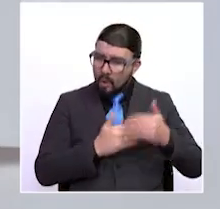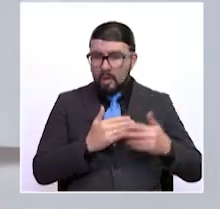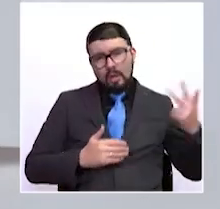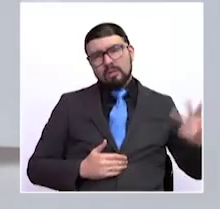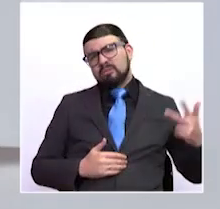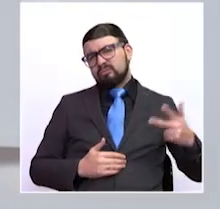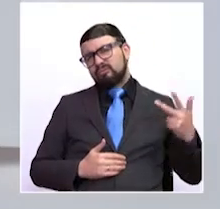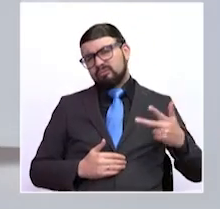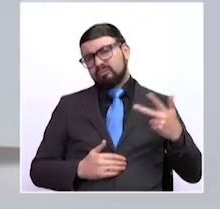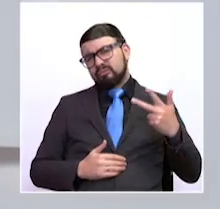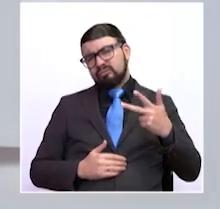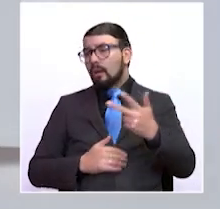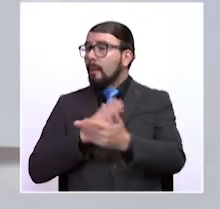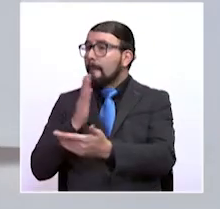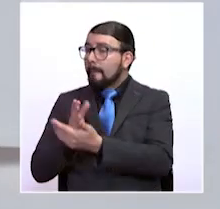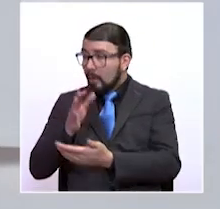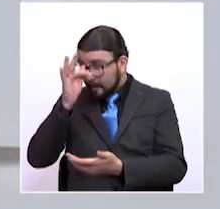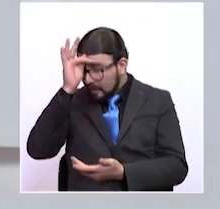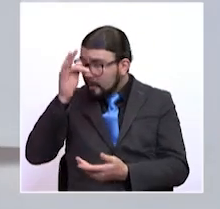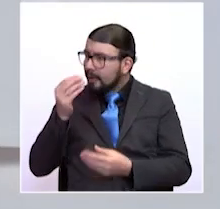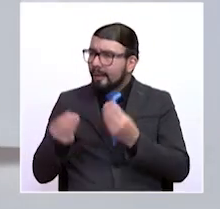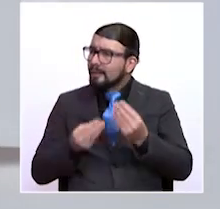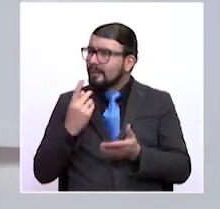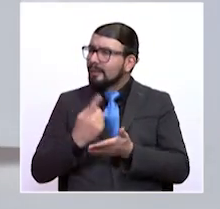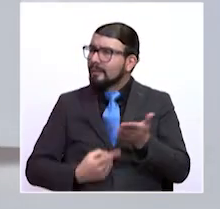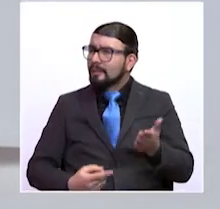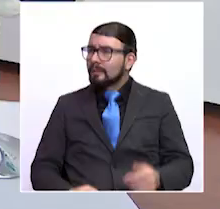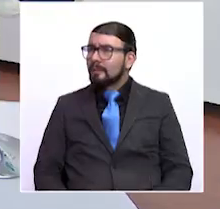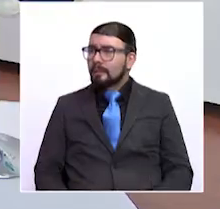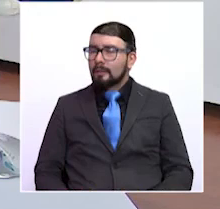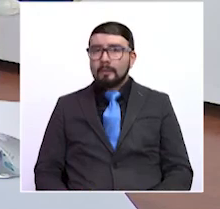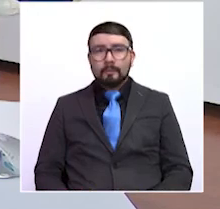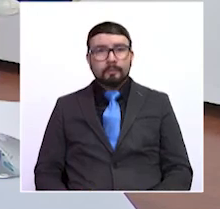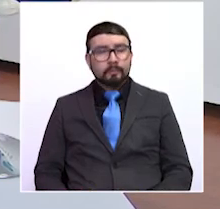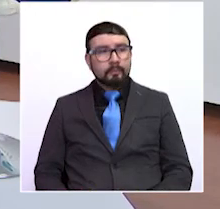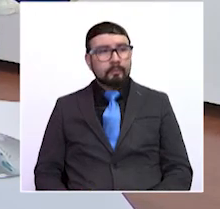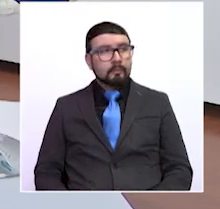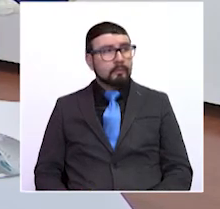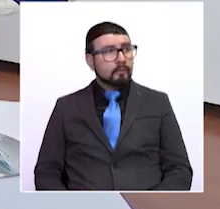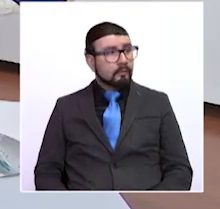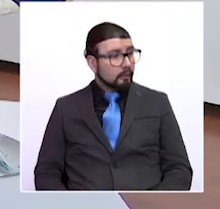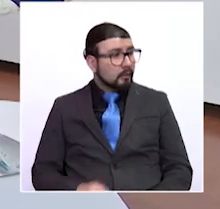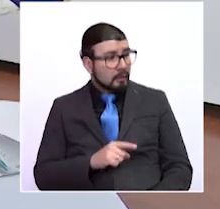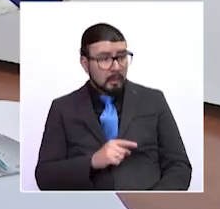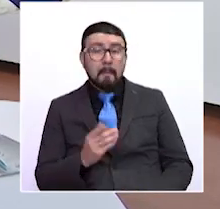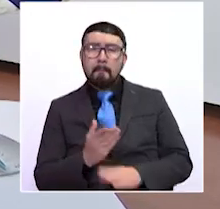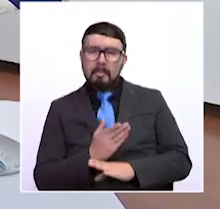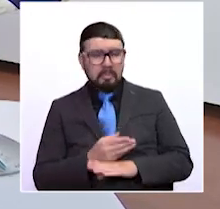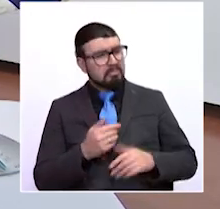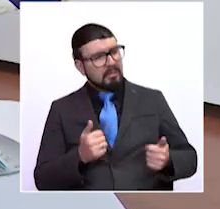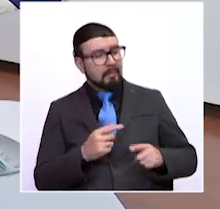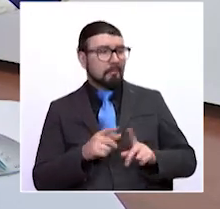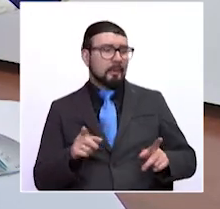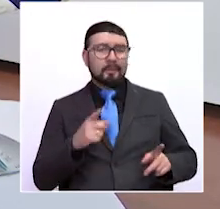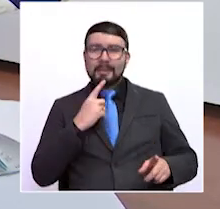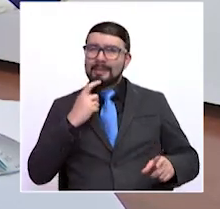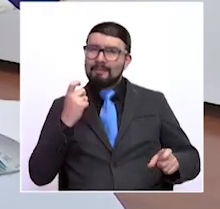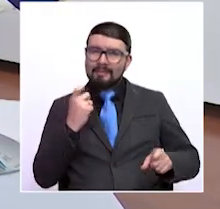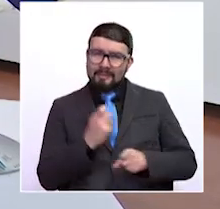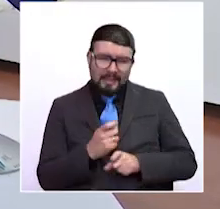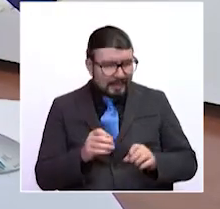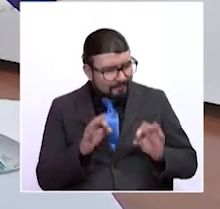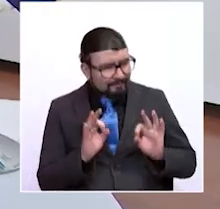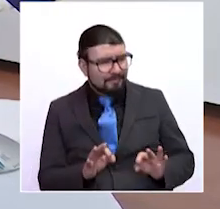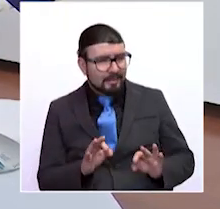sus quirófanos y a sus clínicas. Es una muy buena pregunta, pero es muy difícil a veces